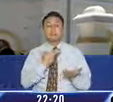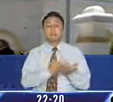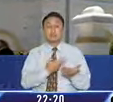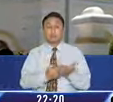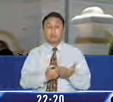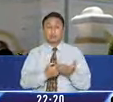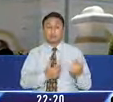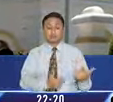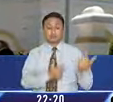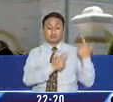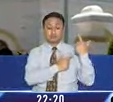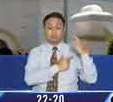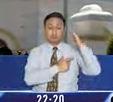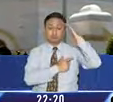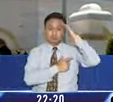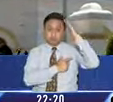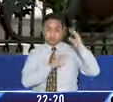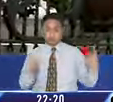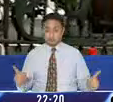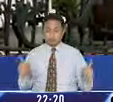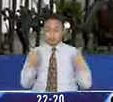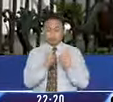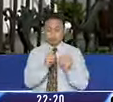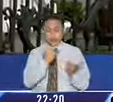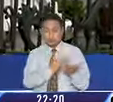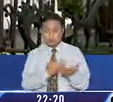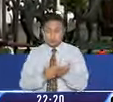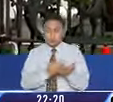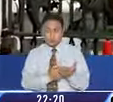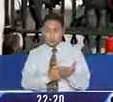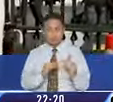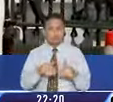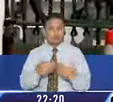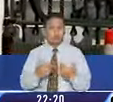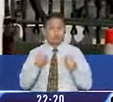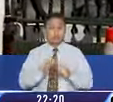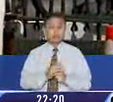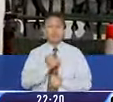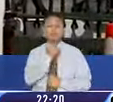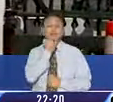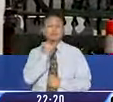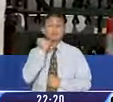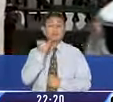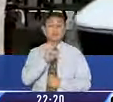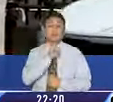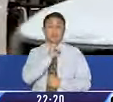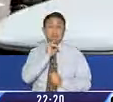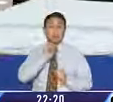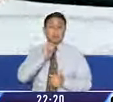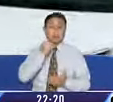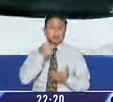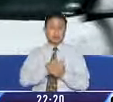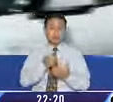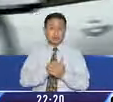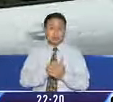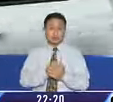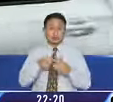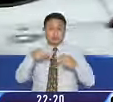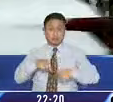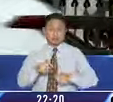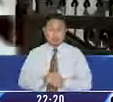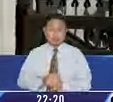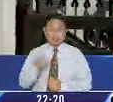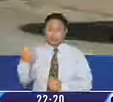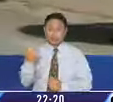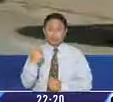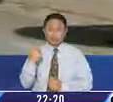las Fuerzas Armadas y Policía Nacional que buscan la mejor opción con Israel y Estados Unidos para, bajo la modalidad de Estado a